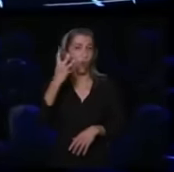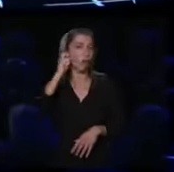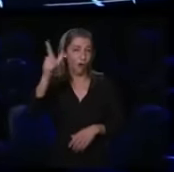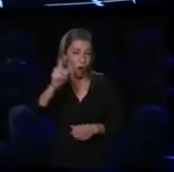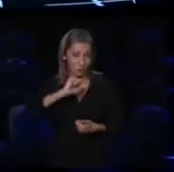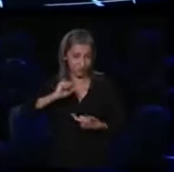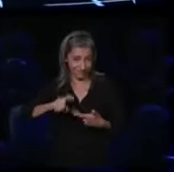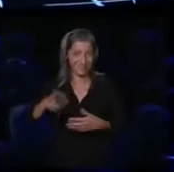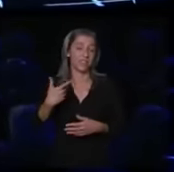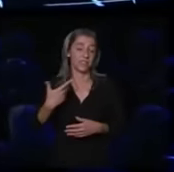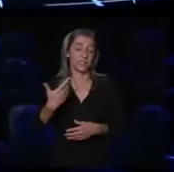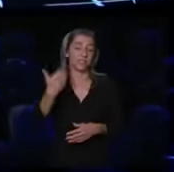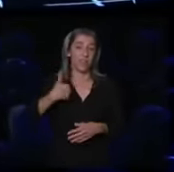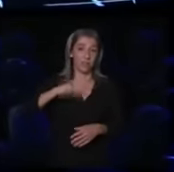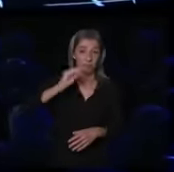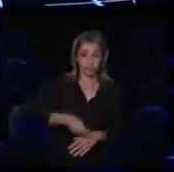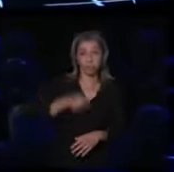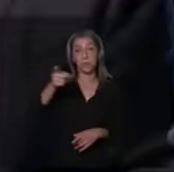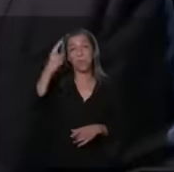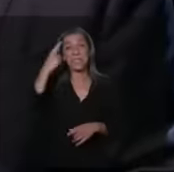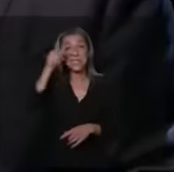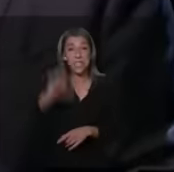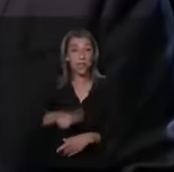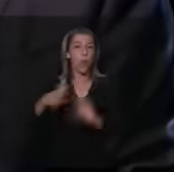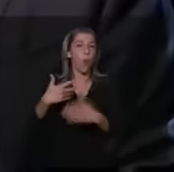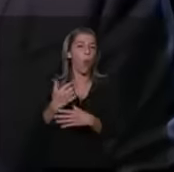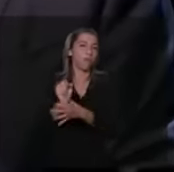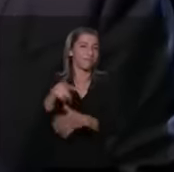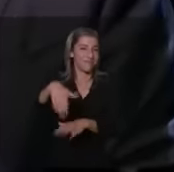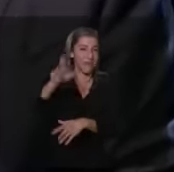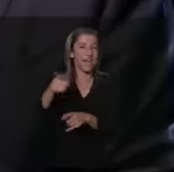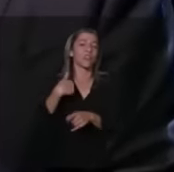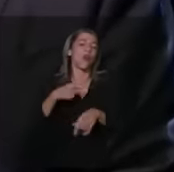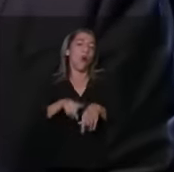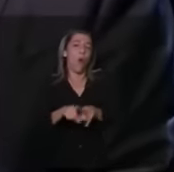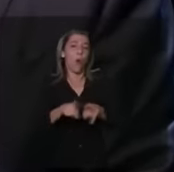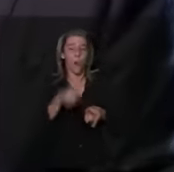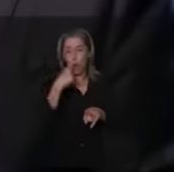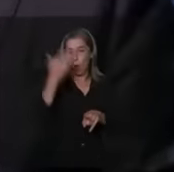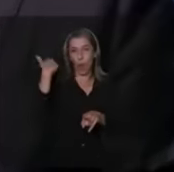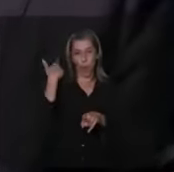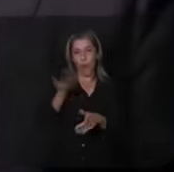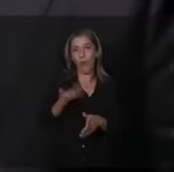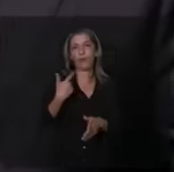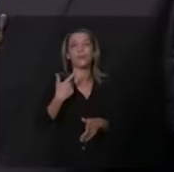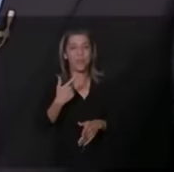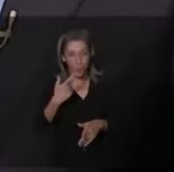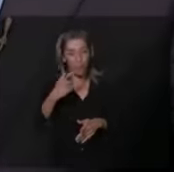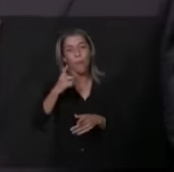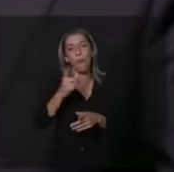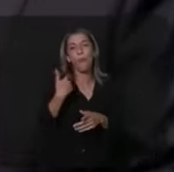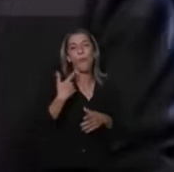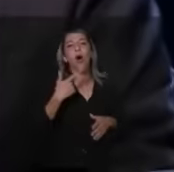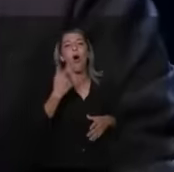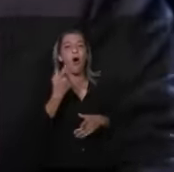vos tendrías que considerar que Cruyff es un pésimo jugador. O con los goles que nos hizo Mbappé en la final, tendrías que despreciarlo porque nos hizo los goles.